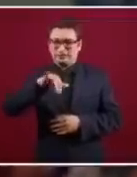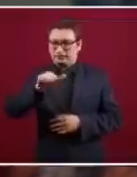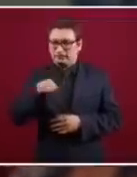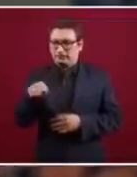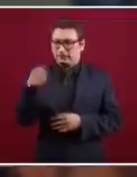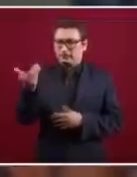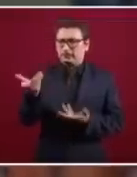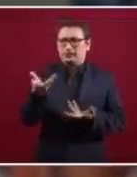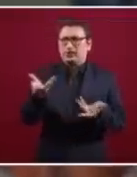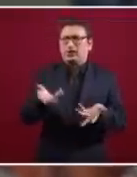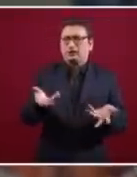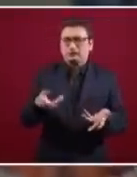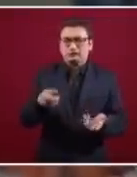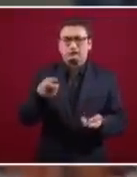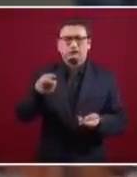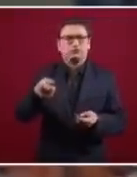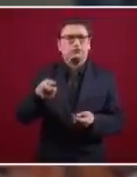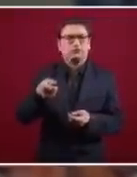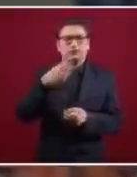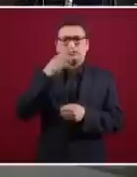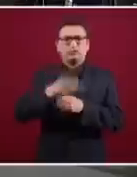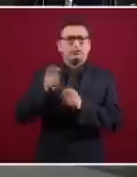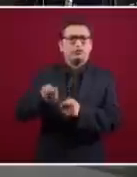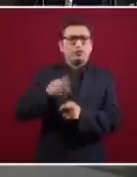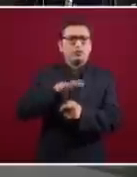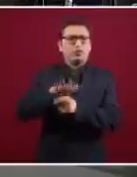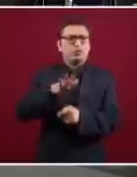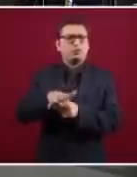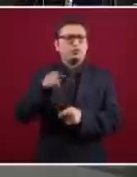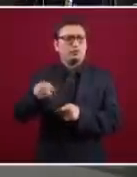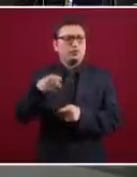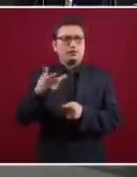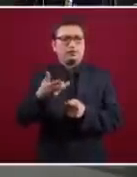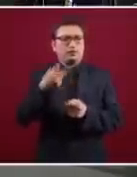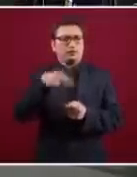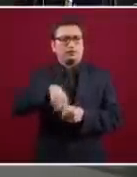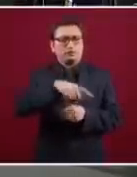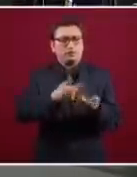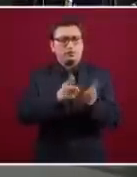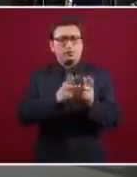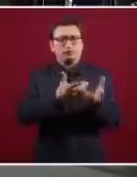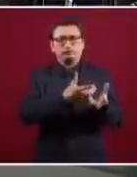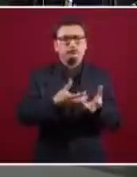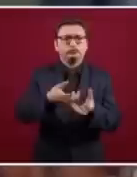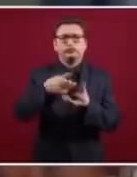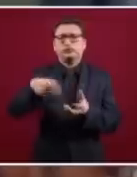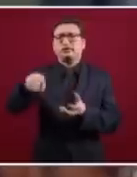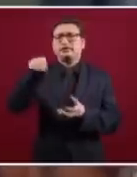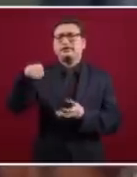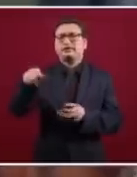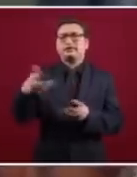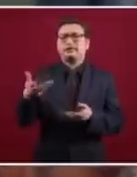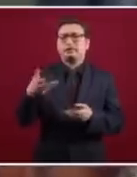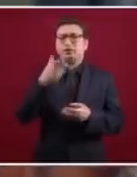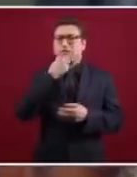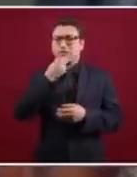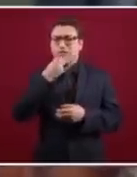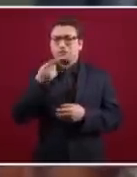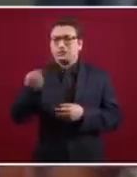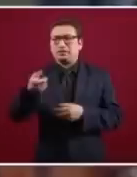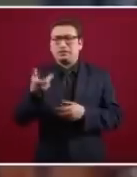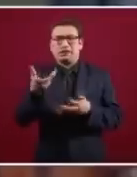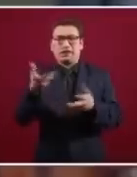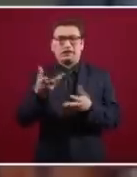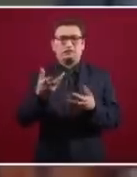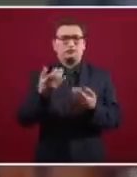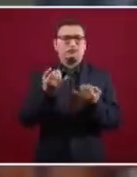actividad o el desempeño de este personaje respecto al operativo y si él ha actuado de manera e